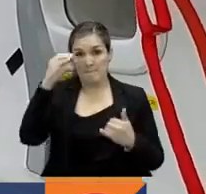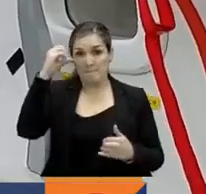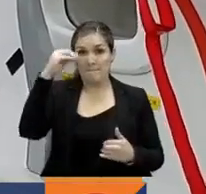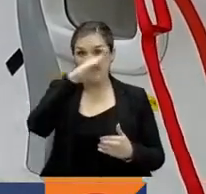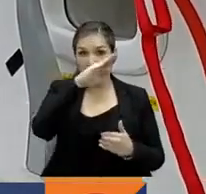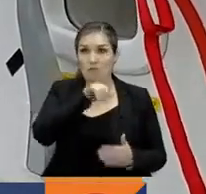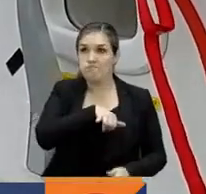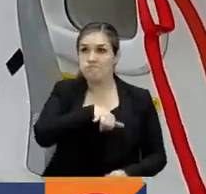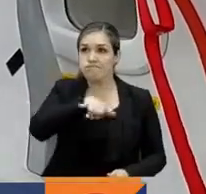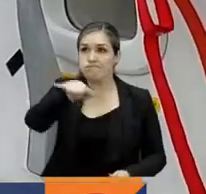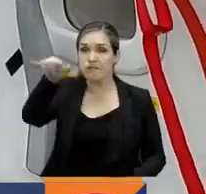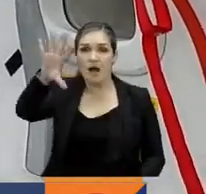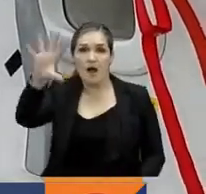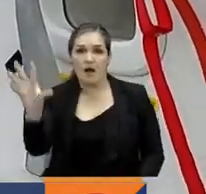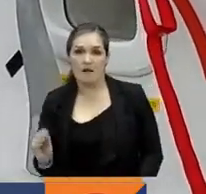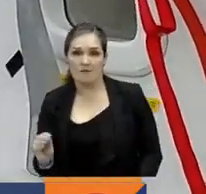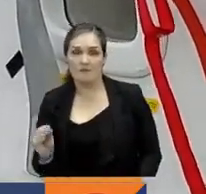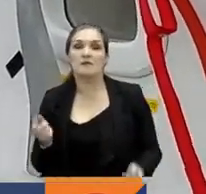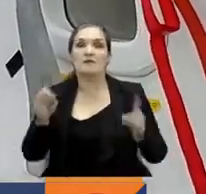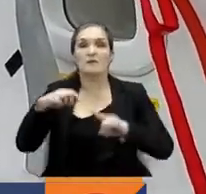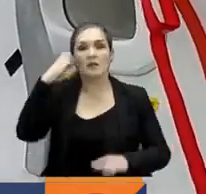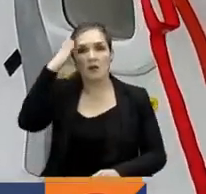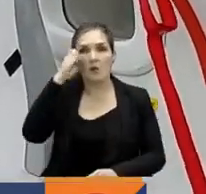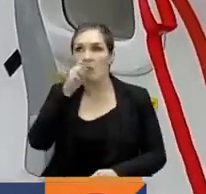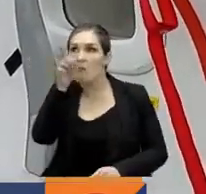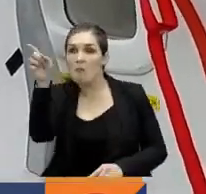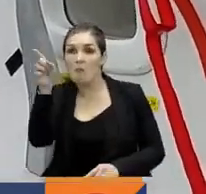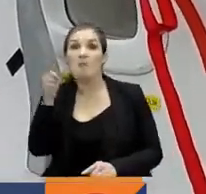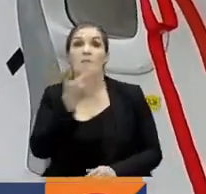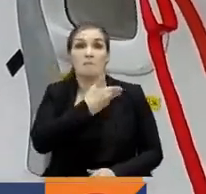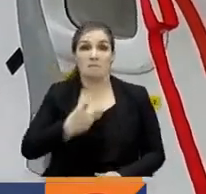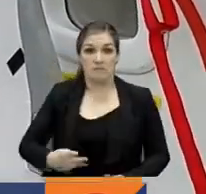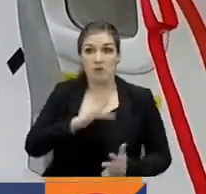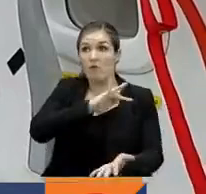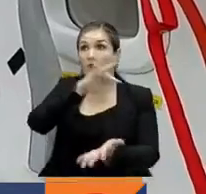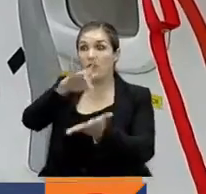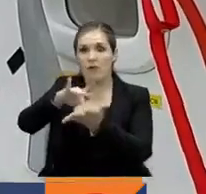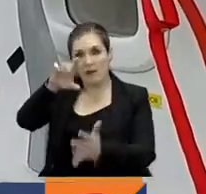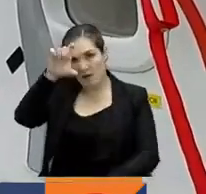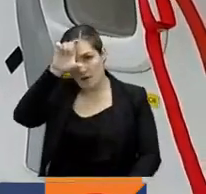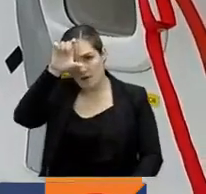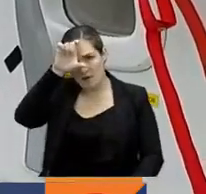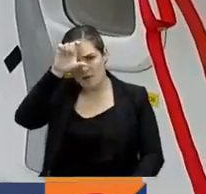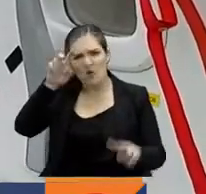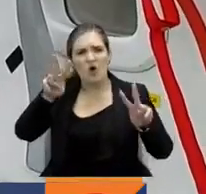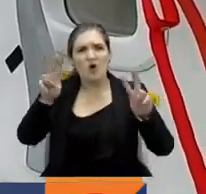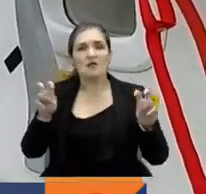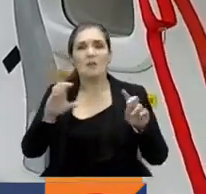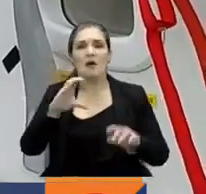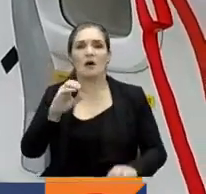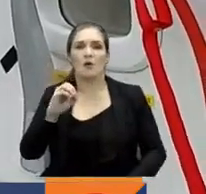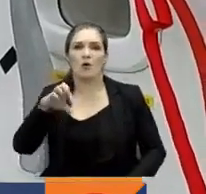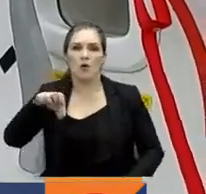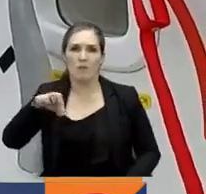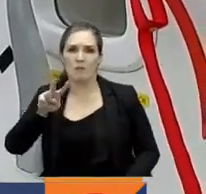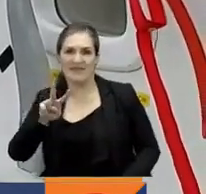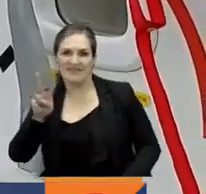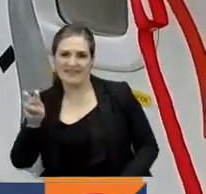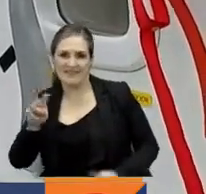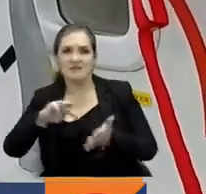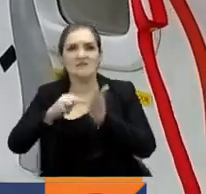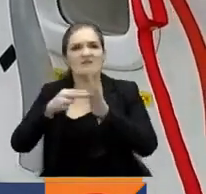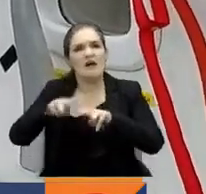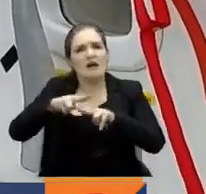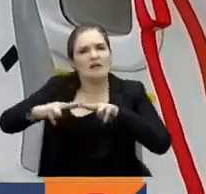por África y por Europa. El mandatario de los colombianos participará en Egipto de la cumbre COP27, donde se trata todo el tema del cambio